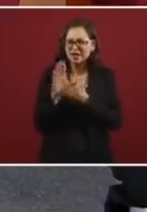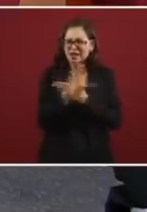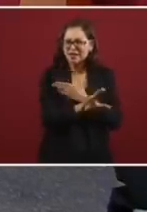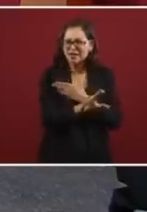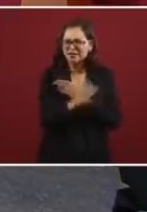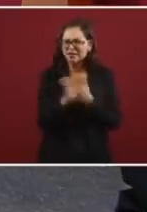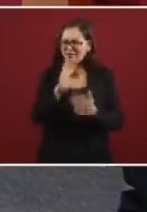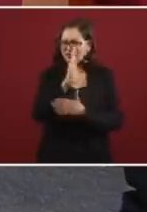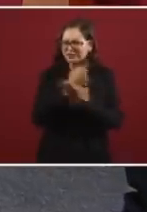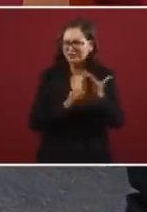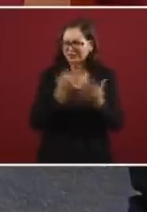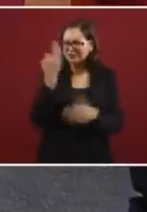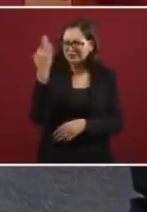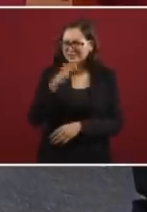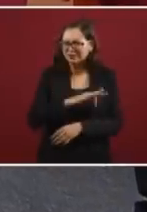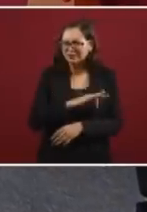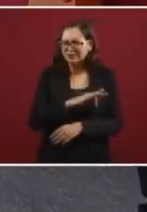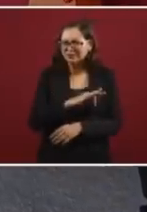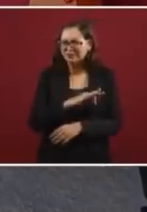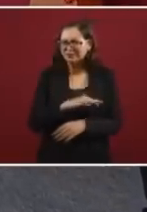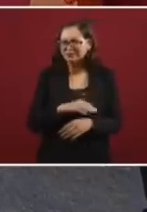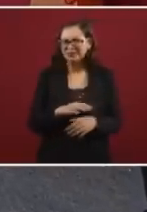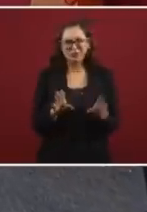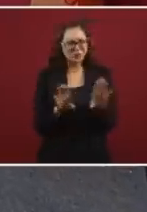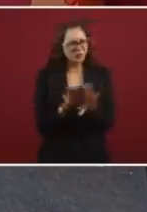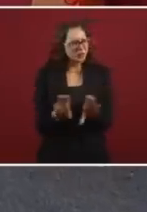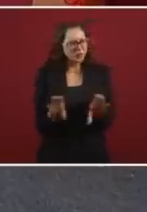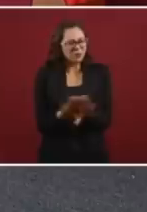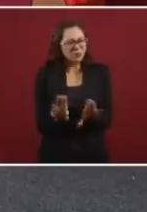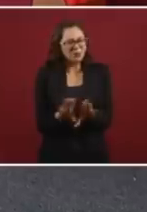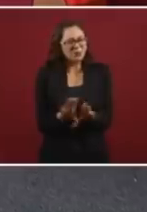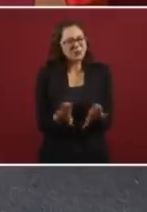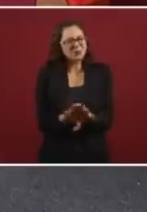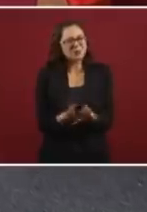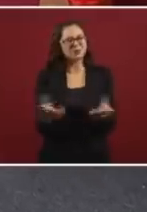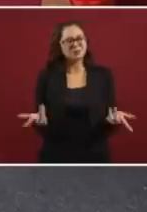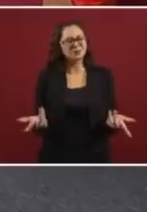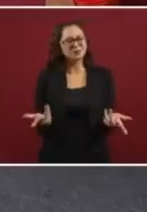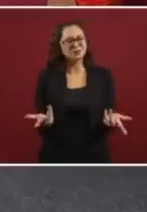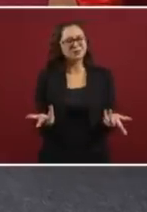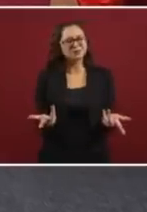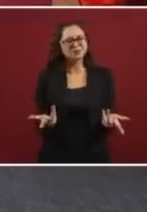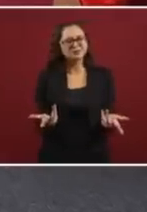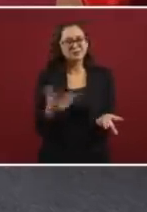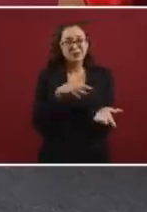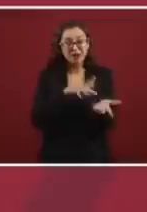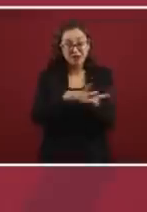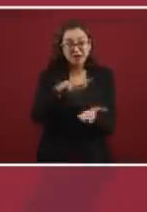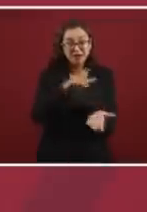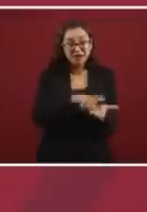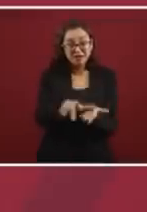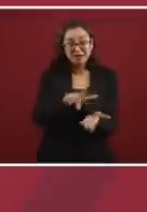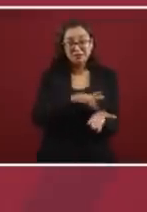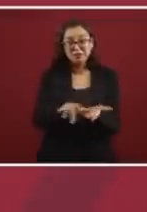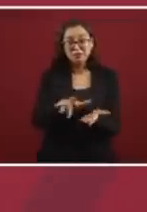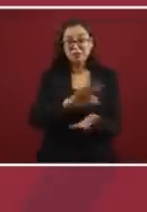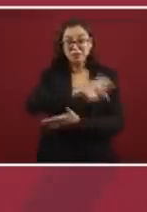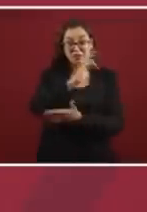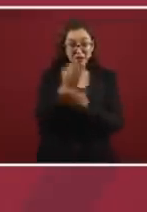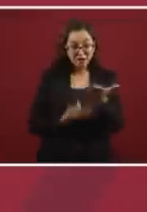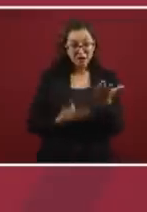cómo este se va a estar apoyando la